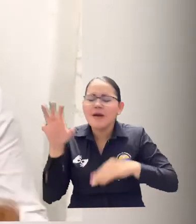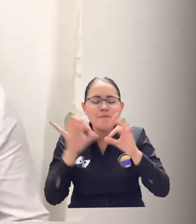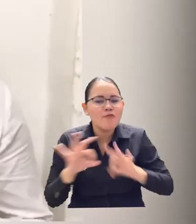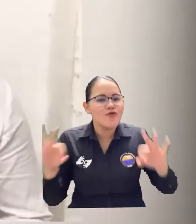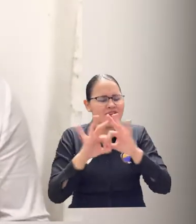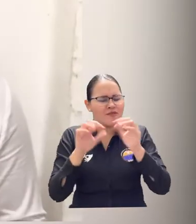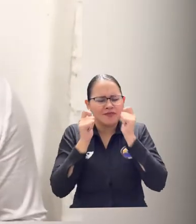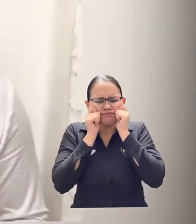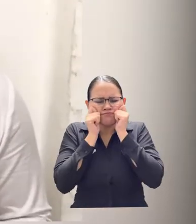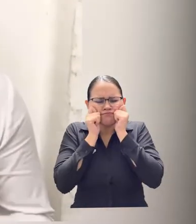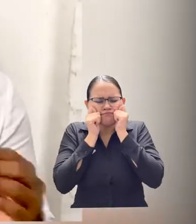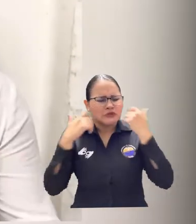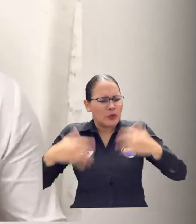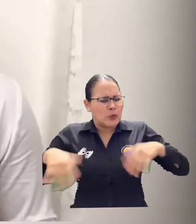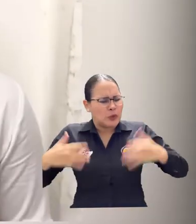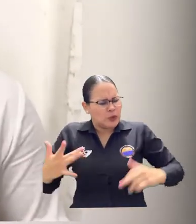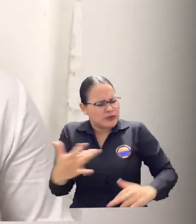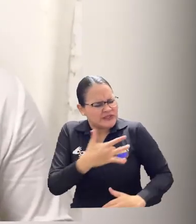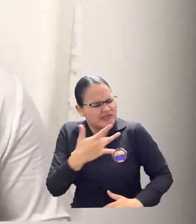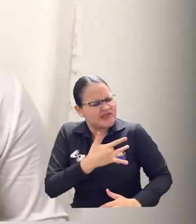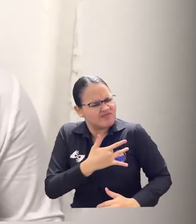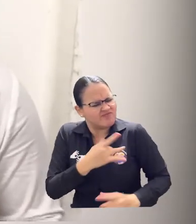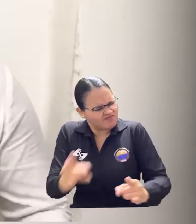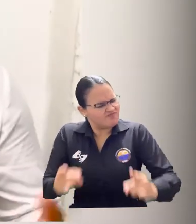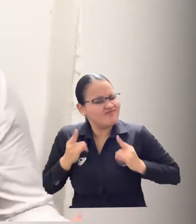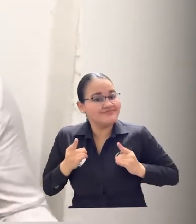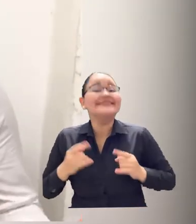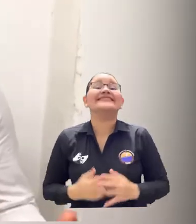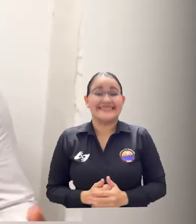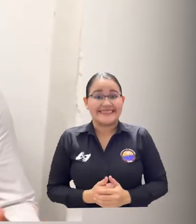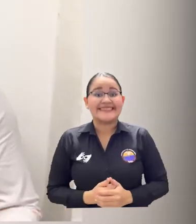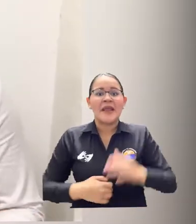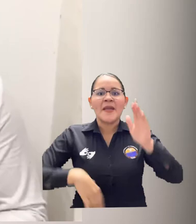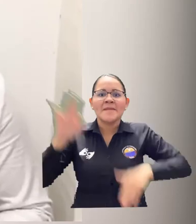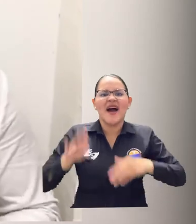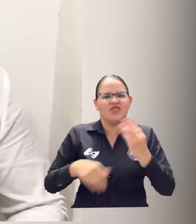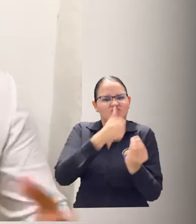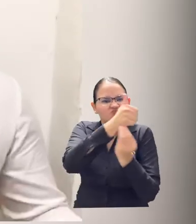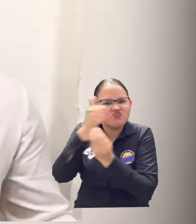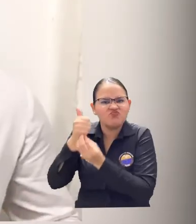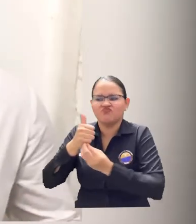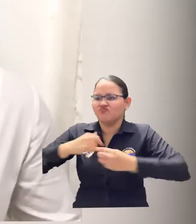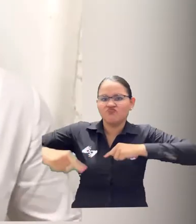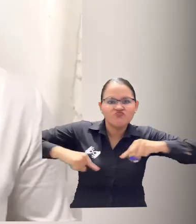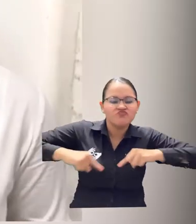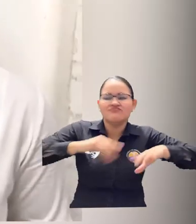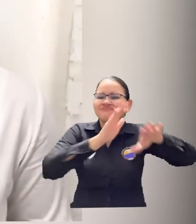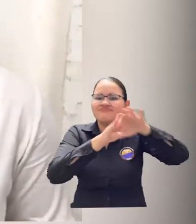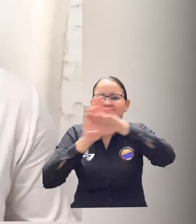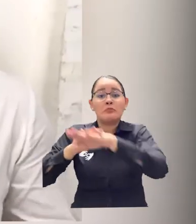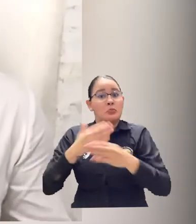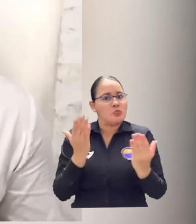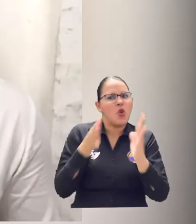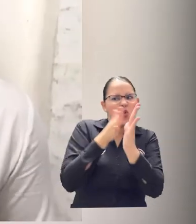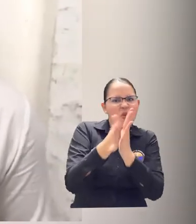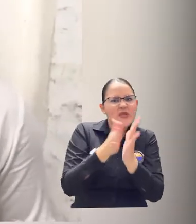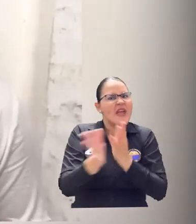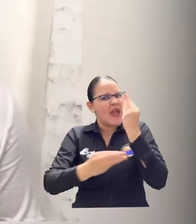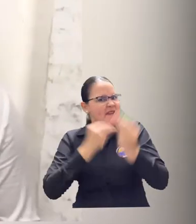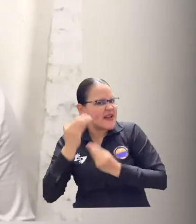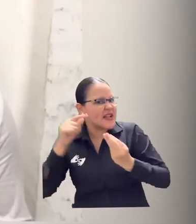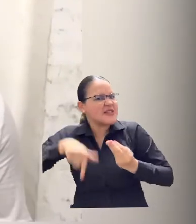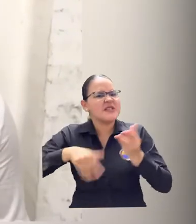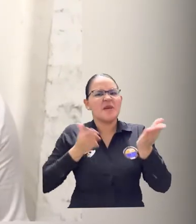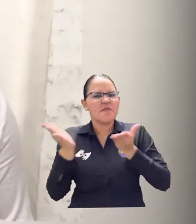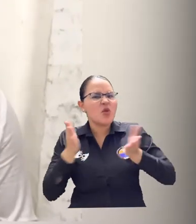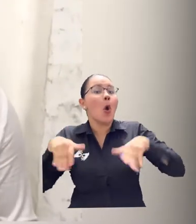somos más humanos. En cada uno de los espacios, los directores le mostraron toda la oferta para ellos, pero también mostraron